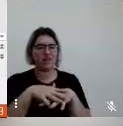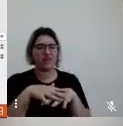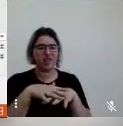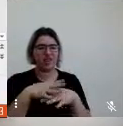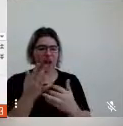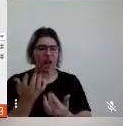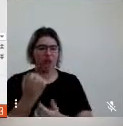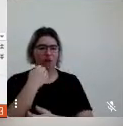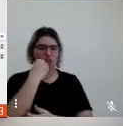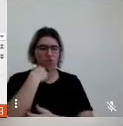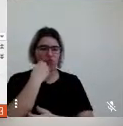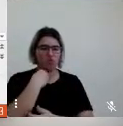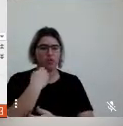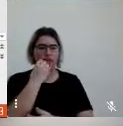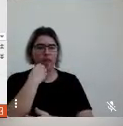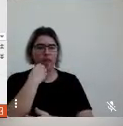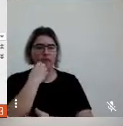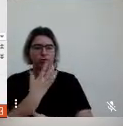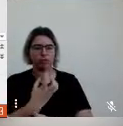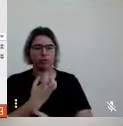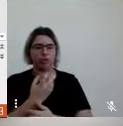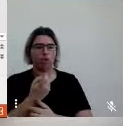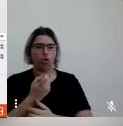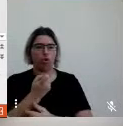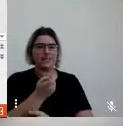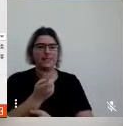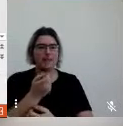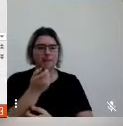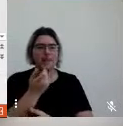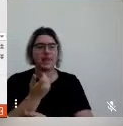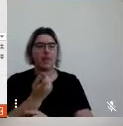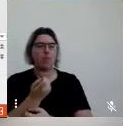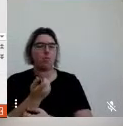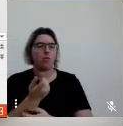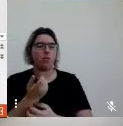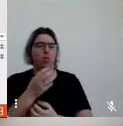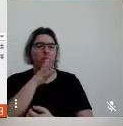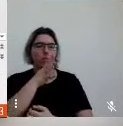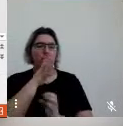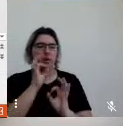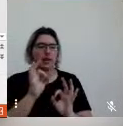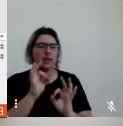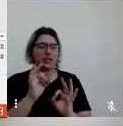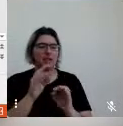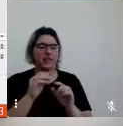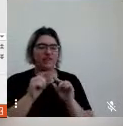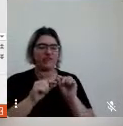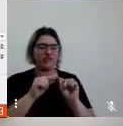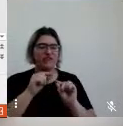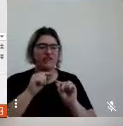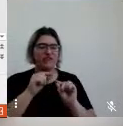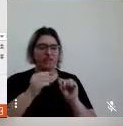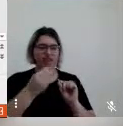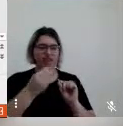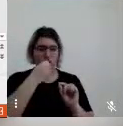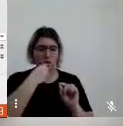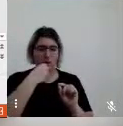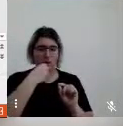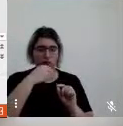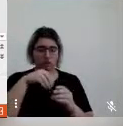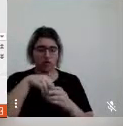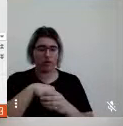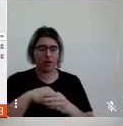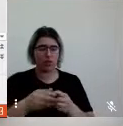frutas, con frutos secos, con semillas, porque de esta manera los lactobacillus y las bacterias que estamos ingiriendo vamos a ayudar a